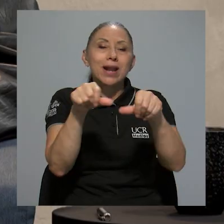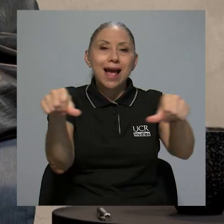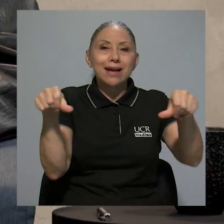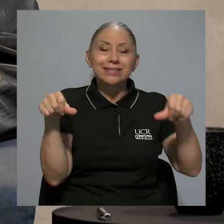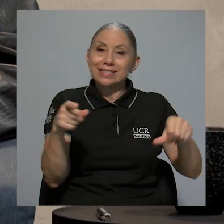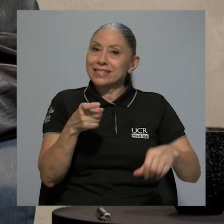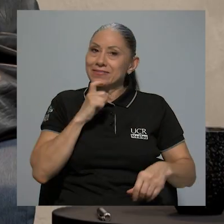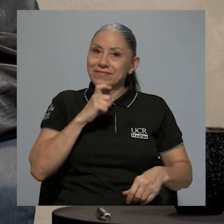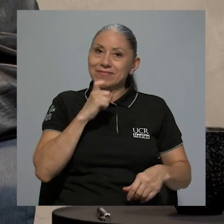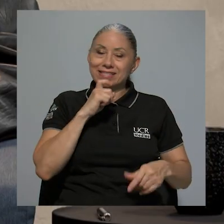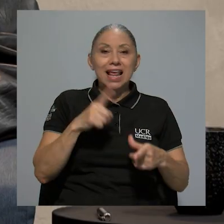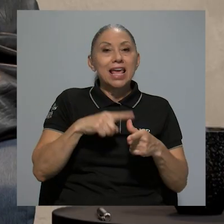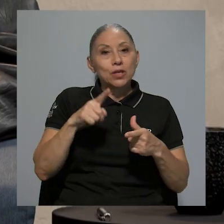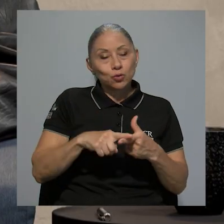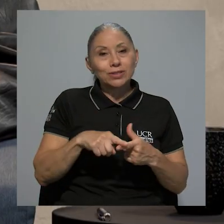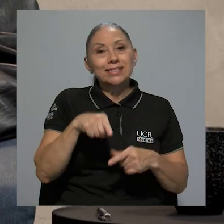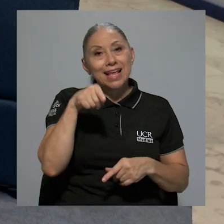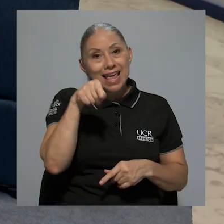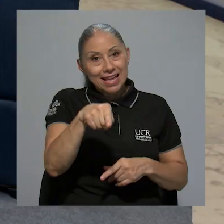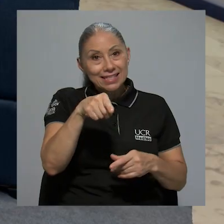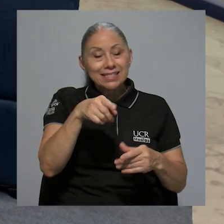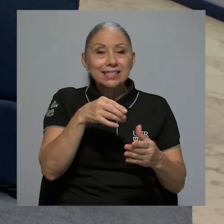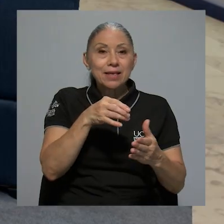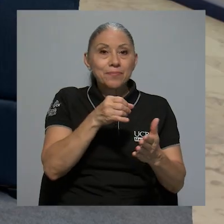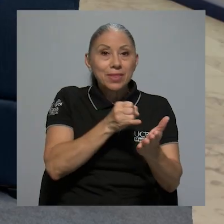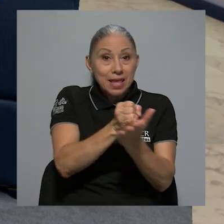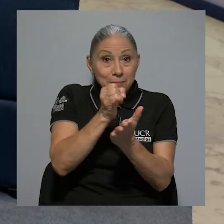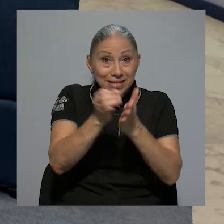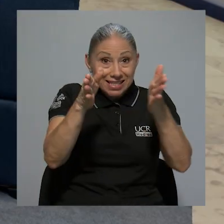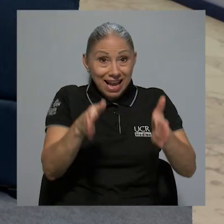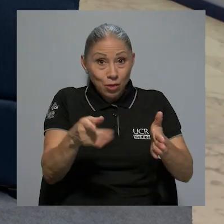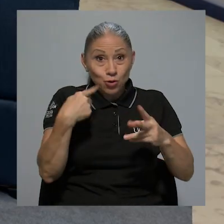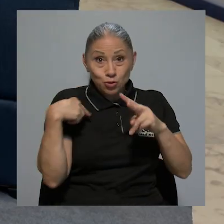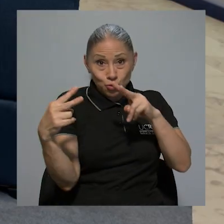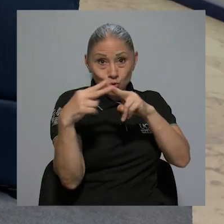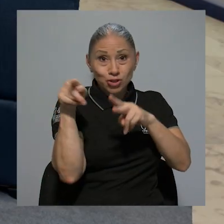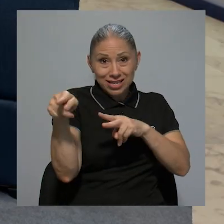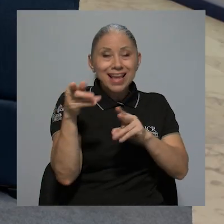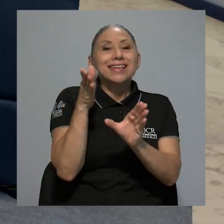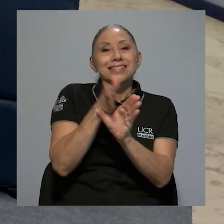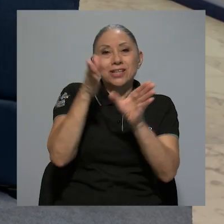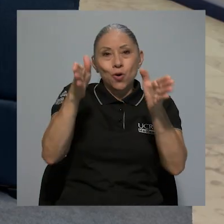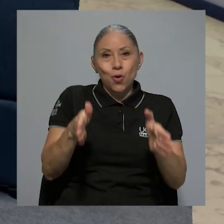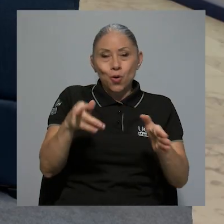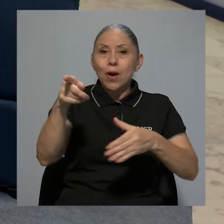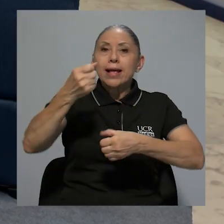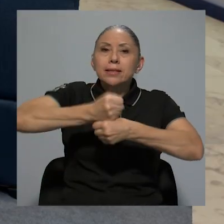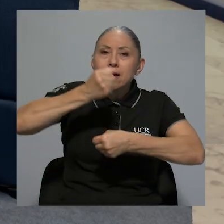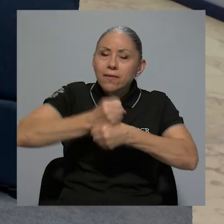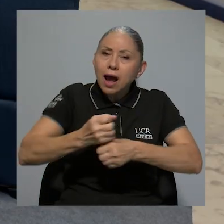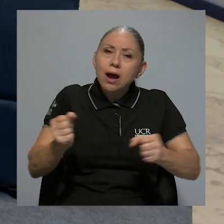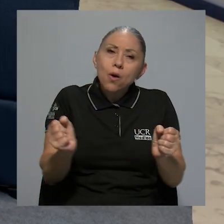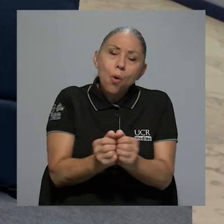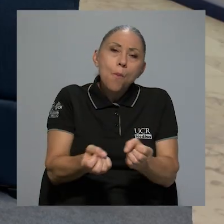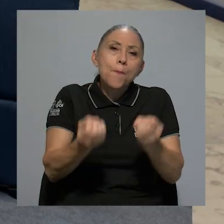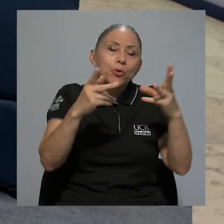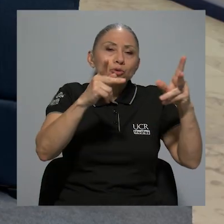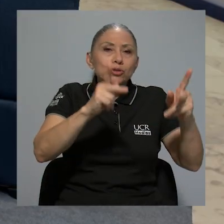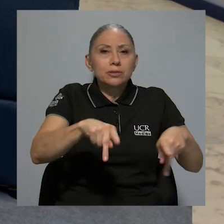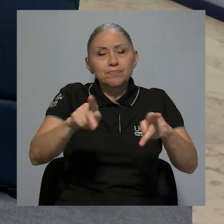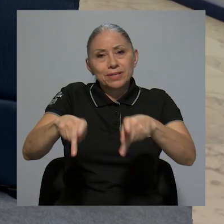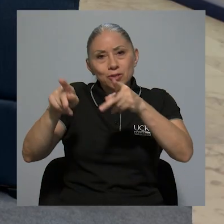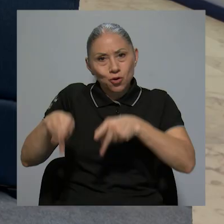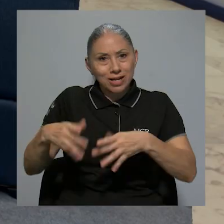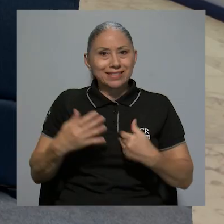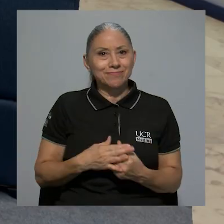disciplina, claro. Es muy, muy difícil. Entonces, de hecho, este investigador es psicólogo y trabaja con muchas personas.